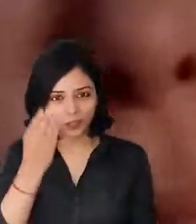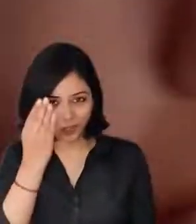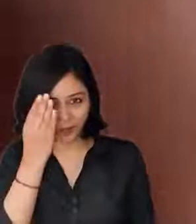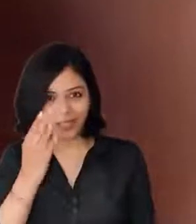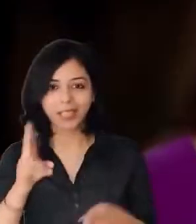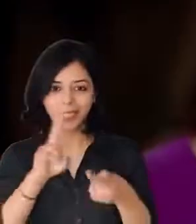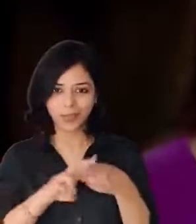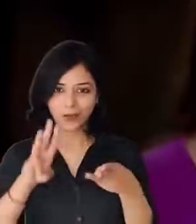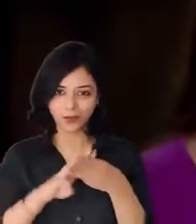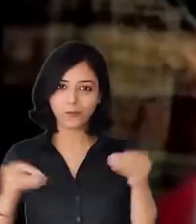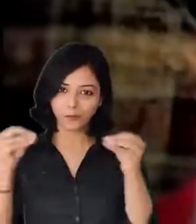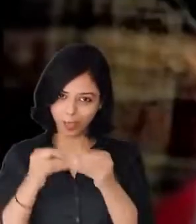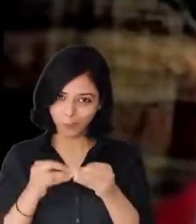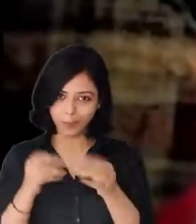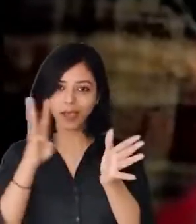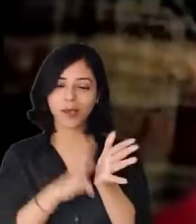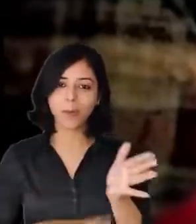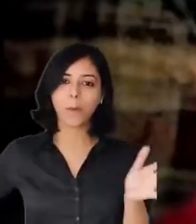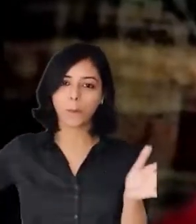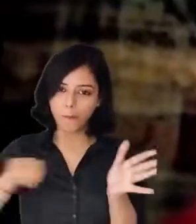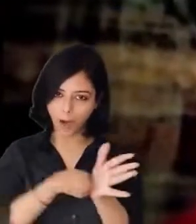más grande que pudiese imaginarse.